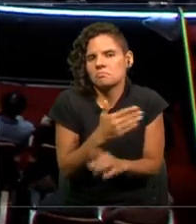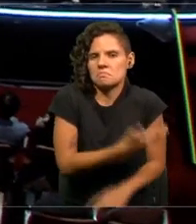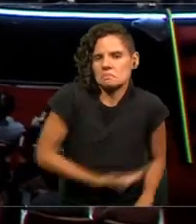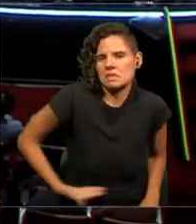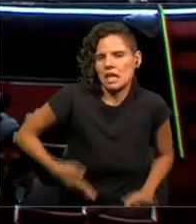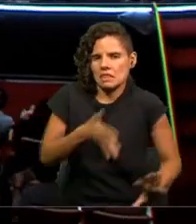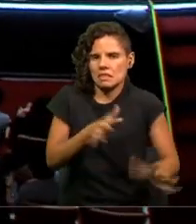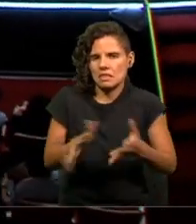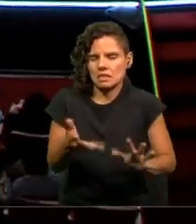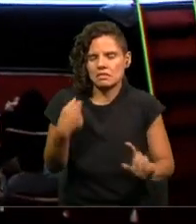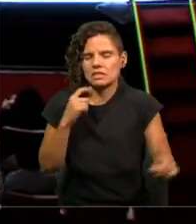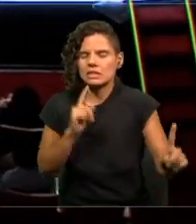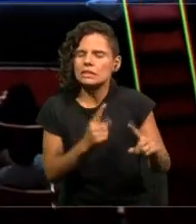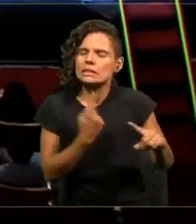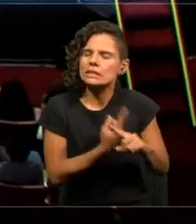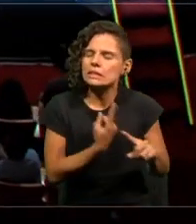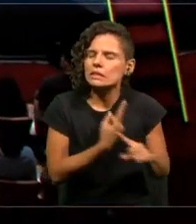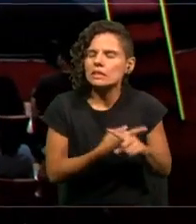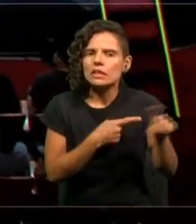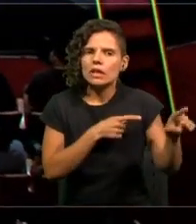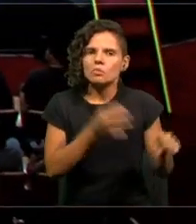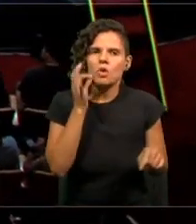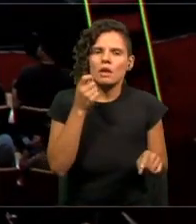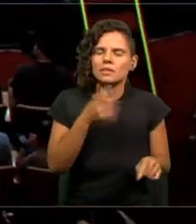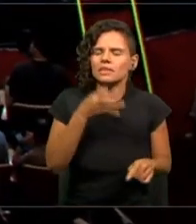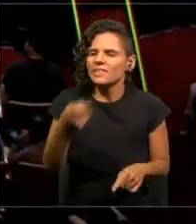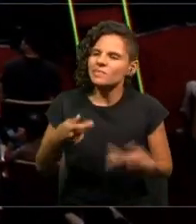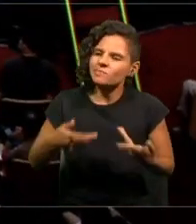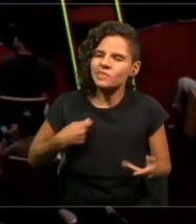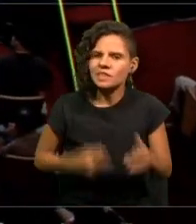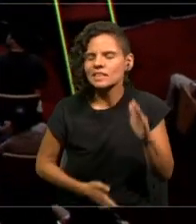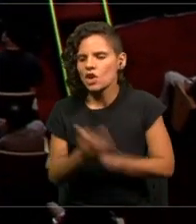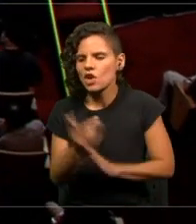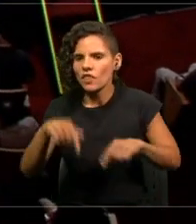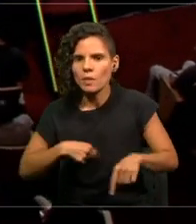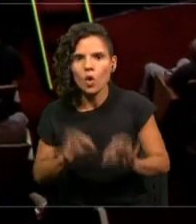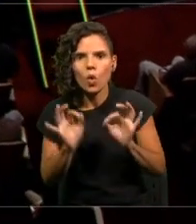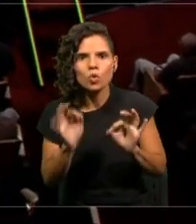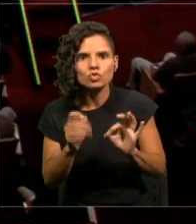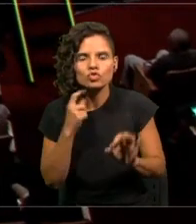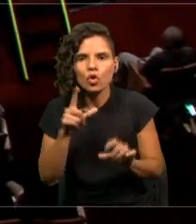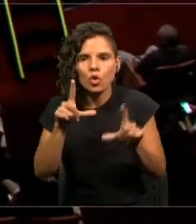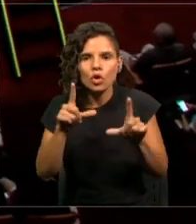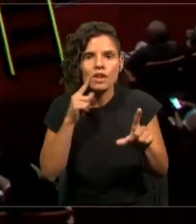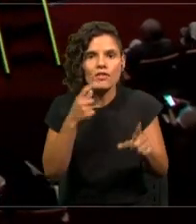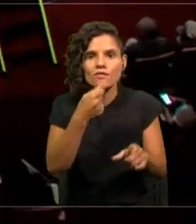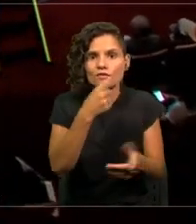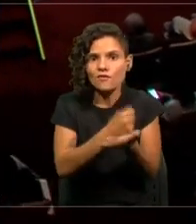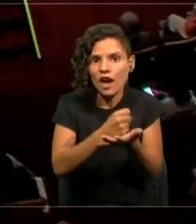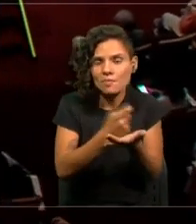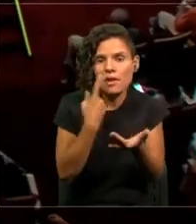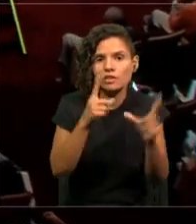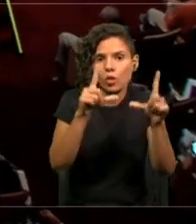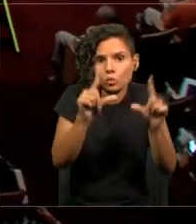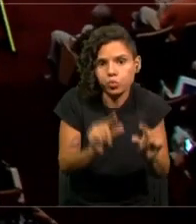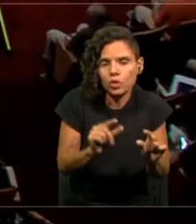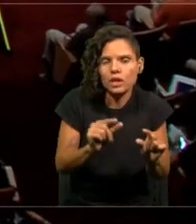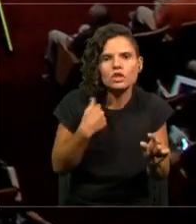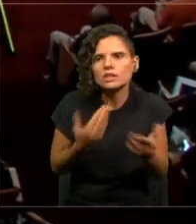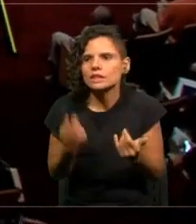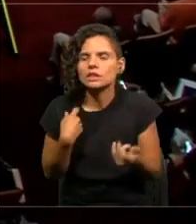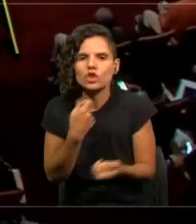ahí con conversando y dice no lo que pasa es que yo salí hoy día porque tengo un descuento en la farmacia que este